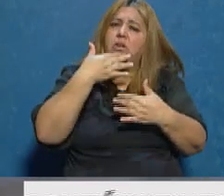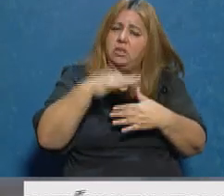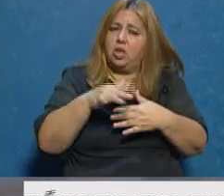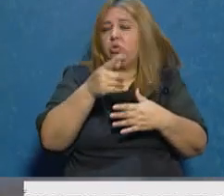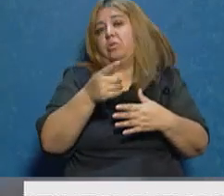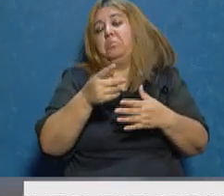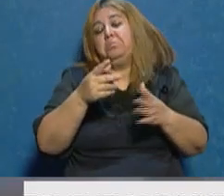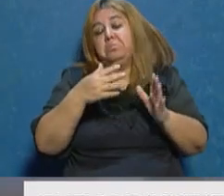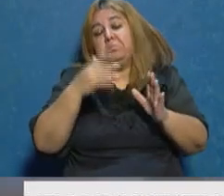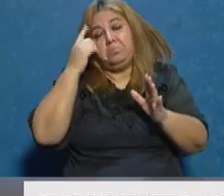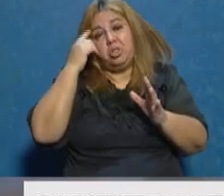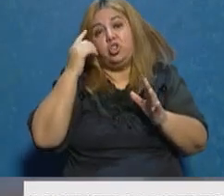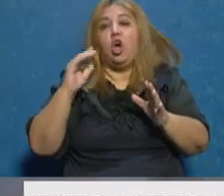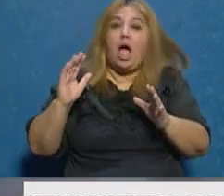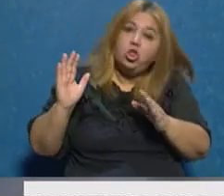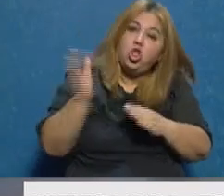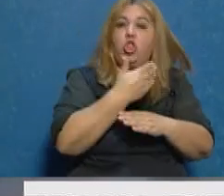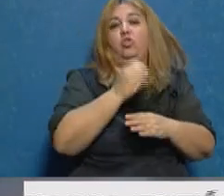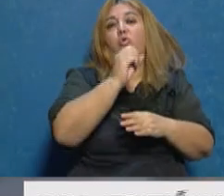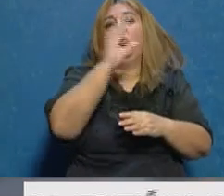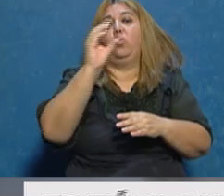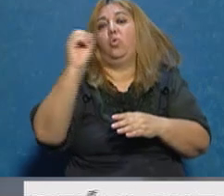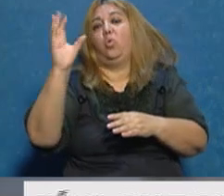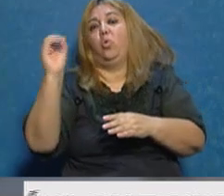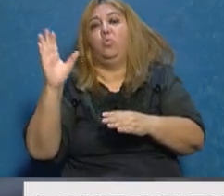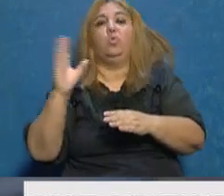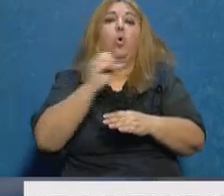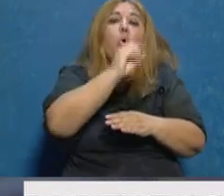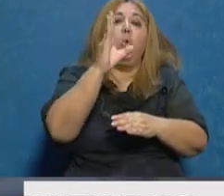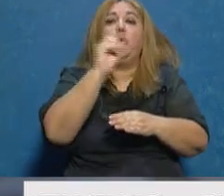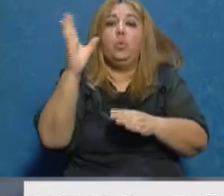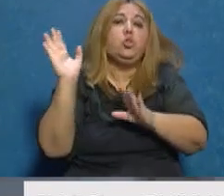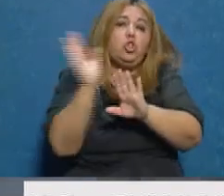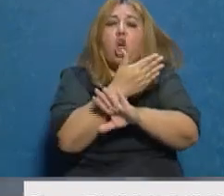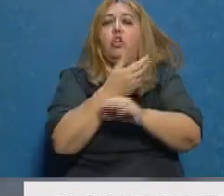que haber entregado el dinero a todos los clubes, sea poco,